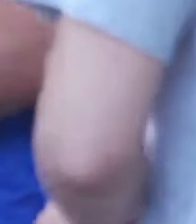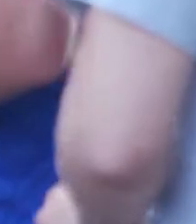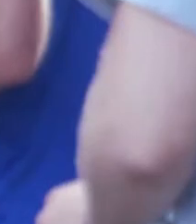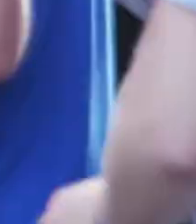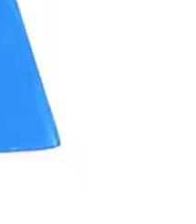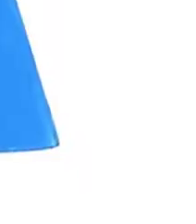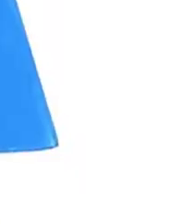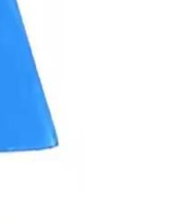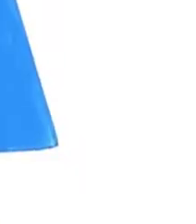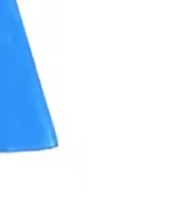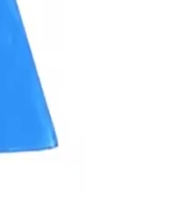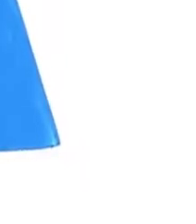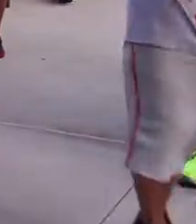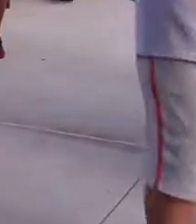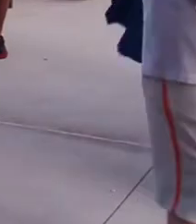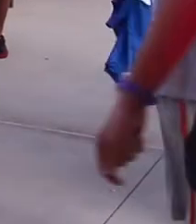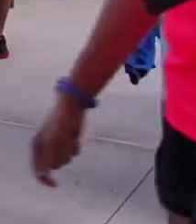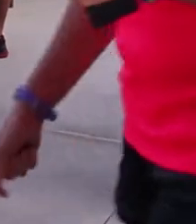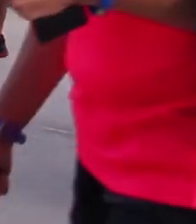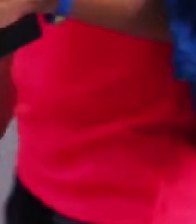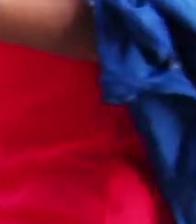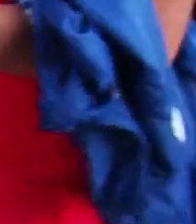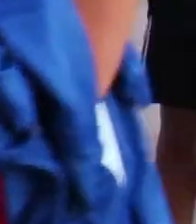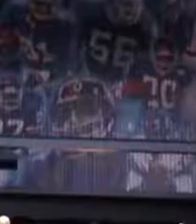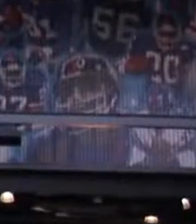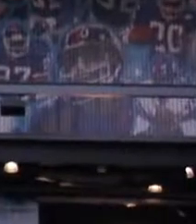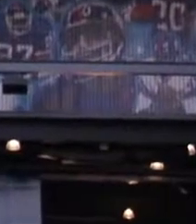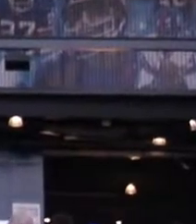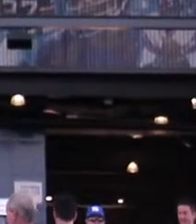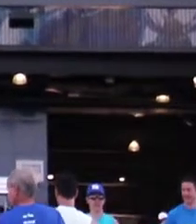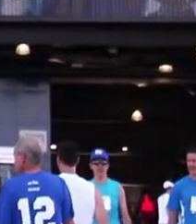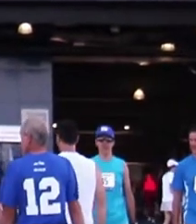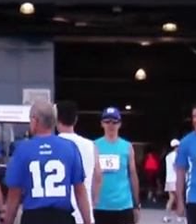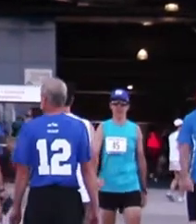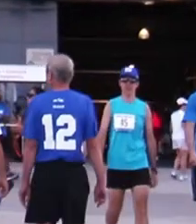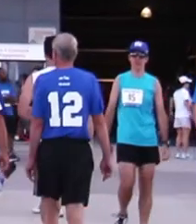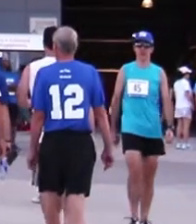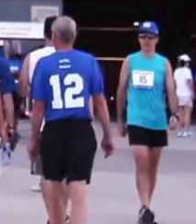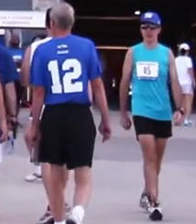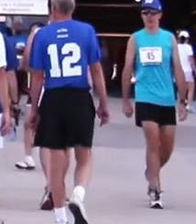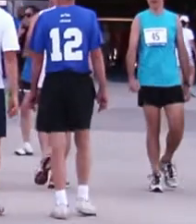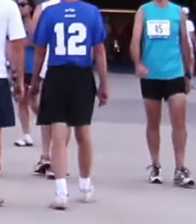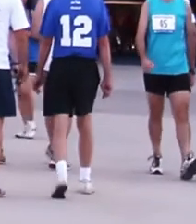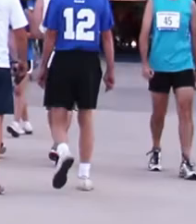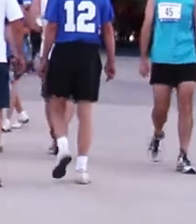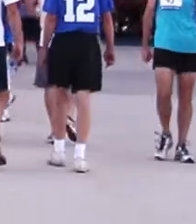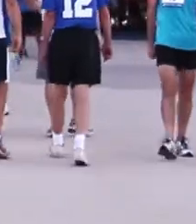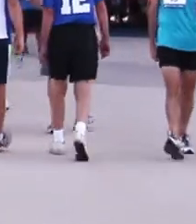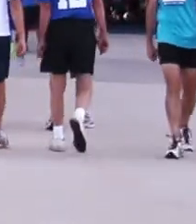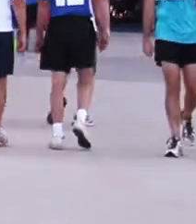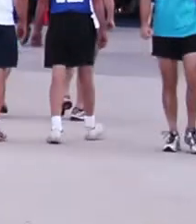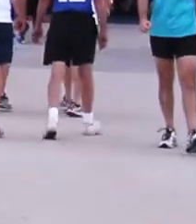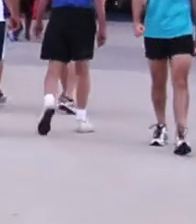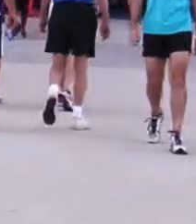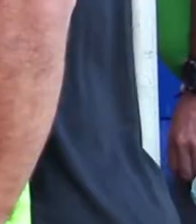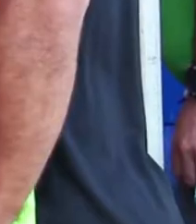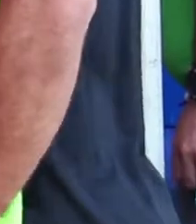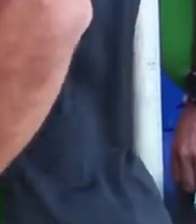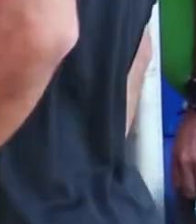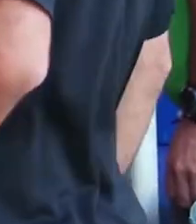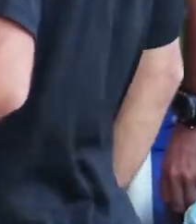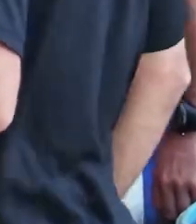y lo que me gusta es correr, voy a ver cómo hago. Y fui al lago ahí, le di vuelta y media, me vine para la casa que me ven. Hasta la lengua de los zapatos me